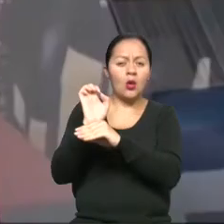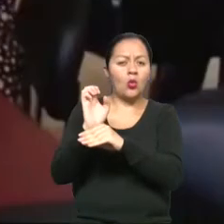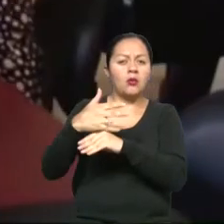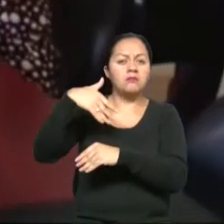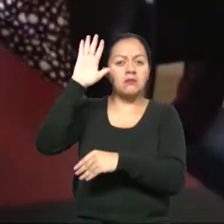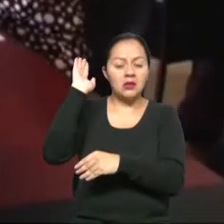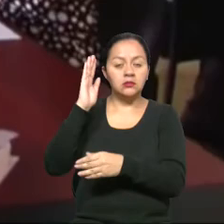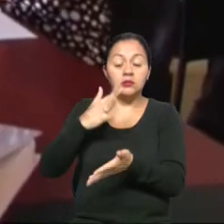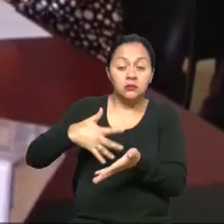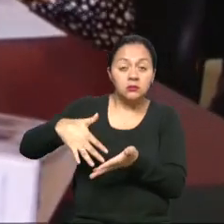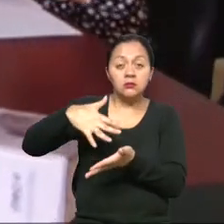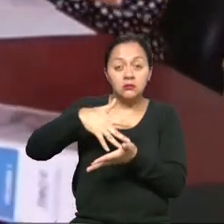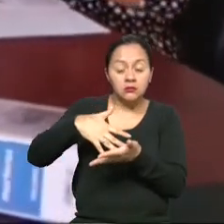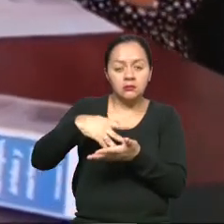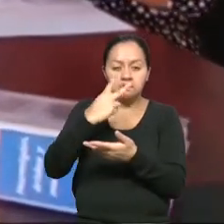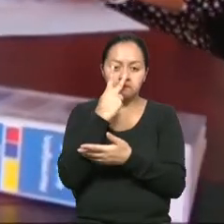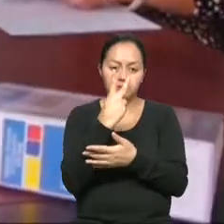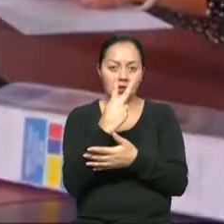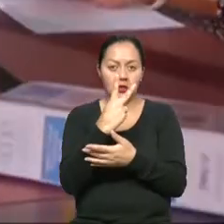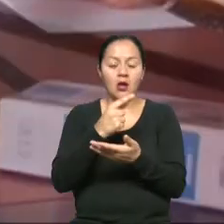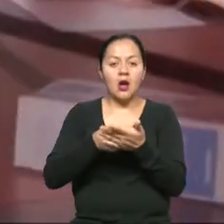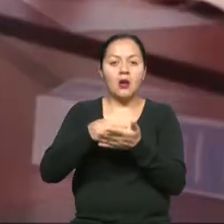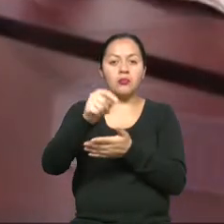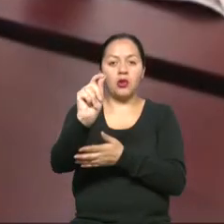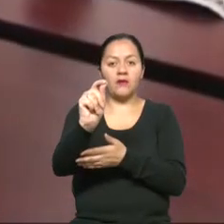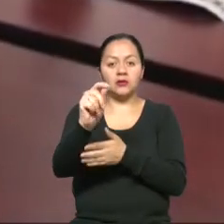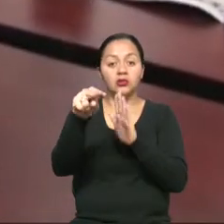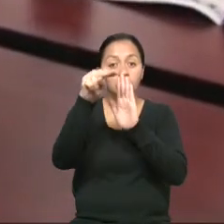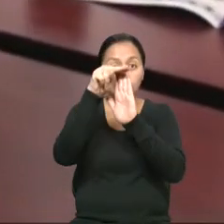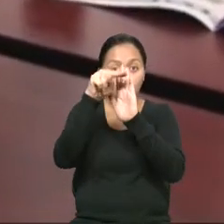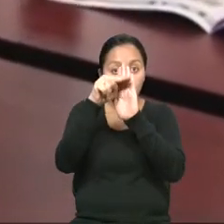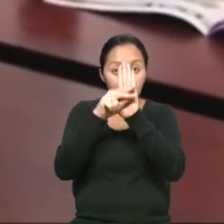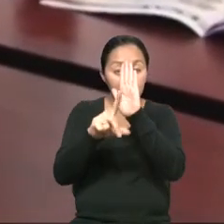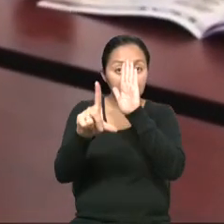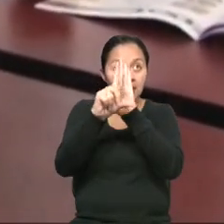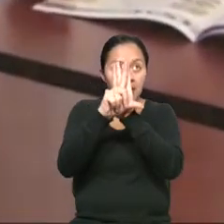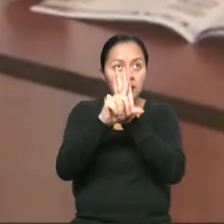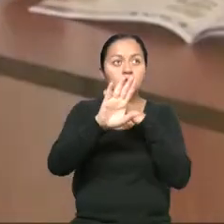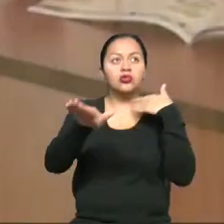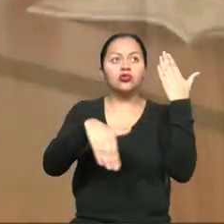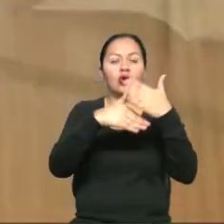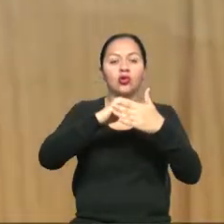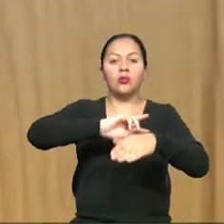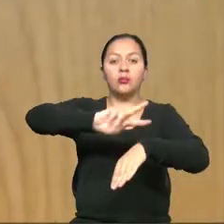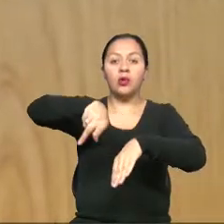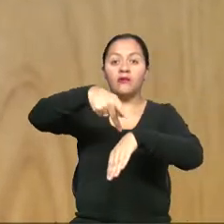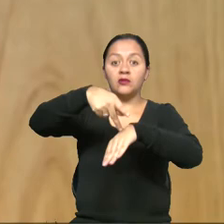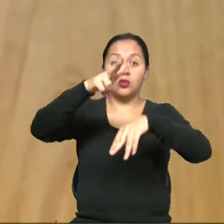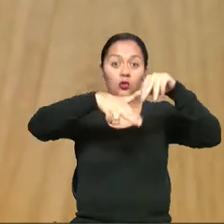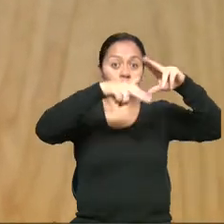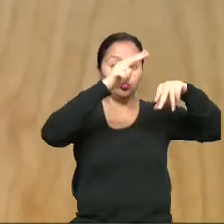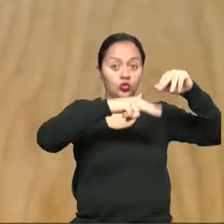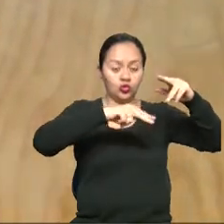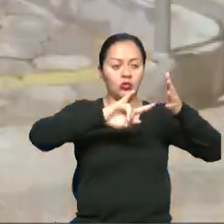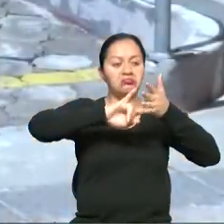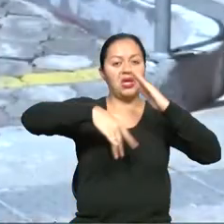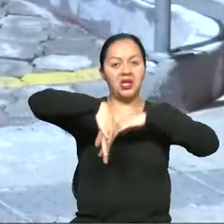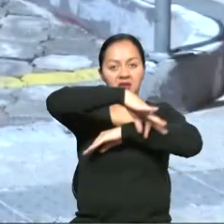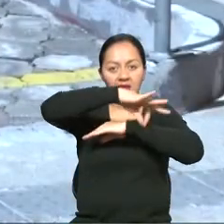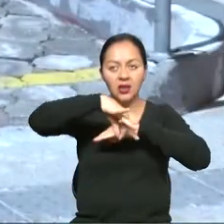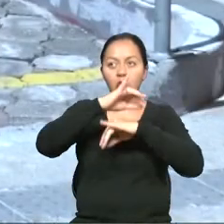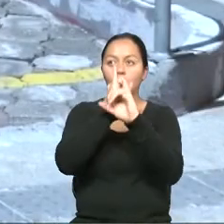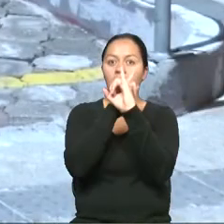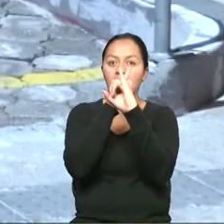adopción y aprobación de normas técnicas que permiten brindar una guía a los profesionales de la construcción y al público en general